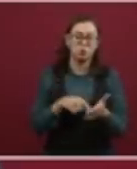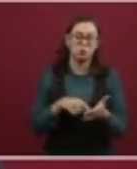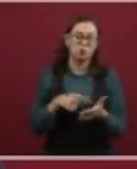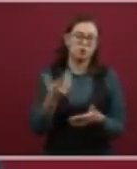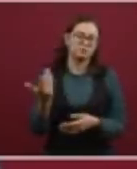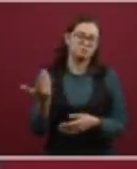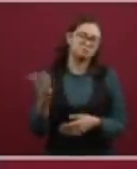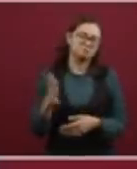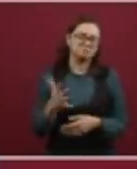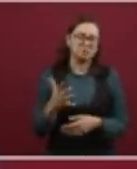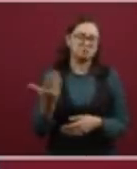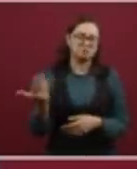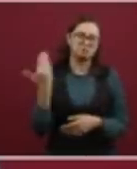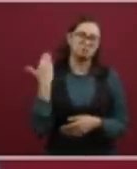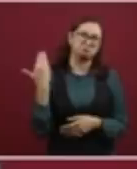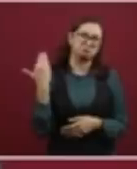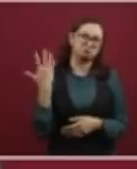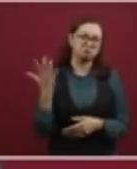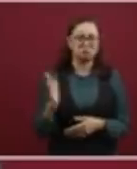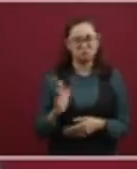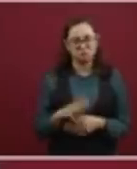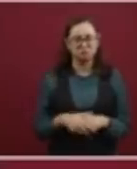relativamente hace poco,